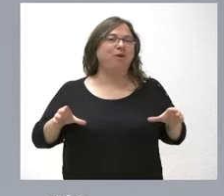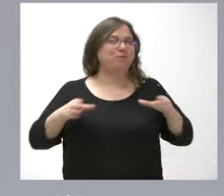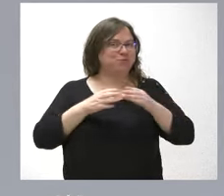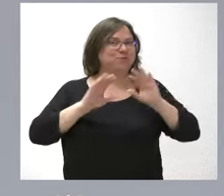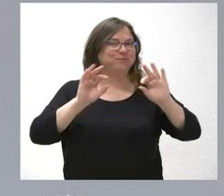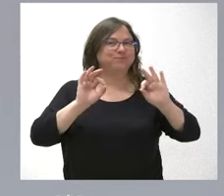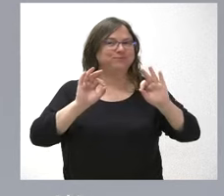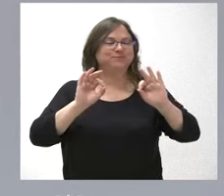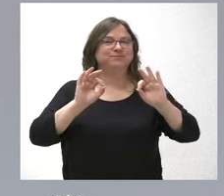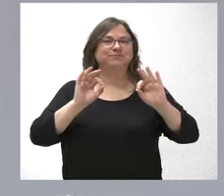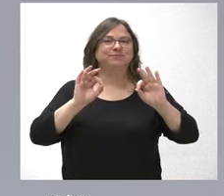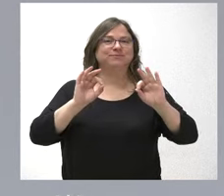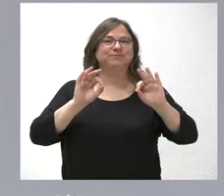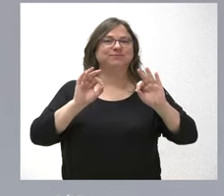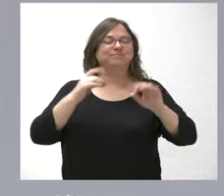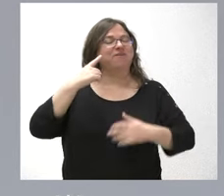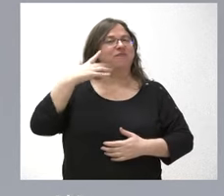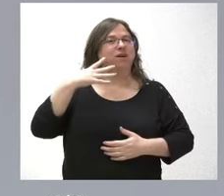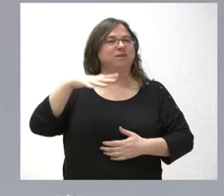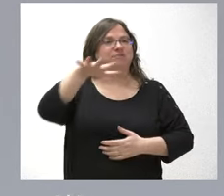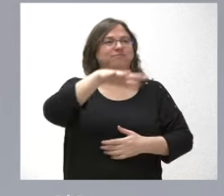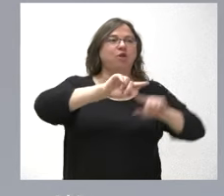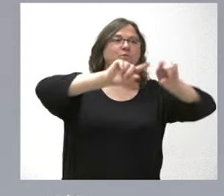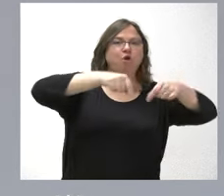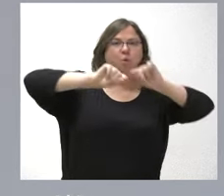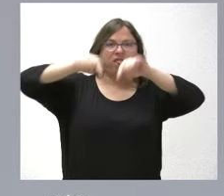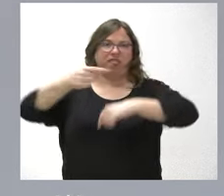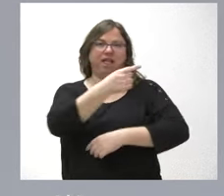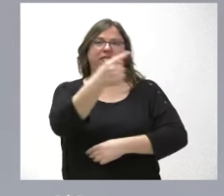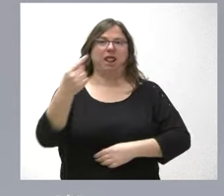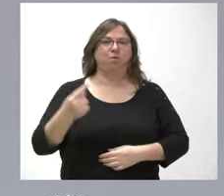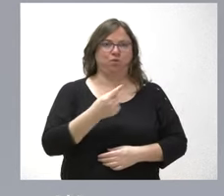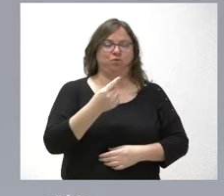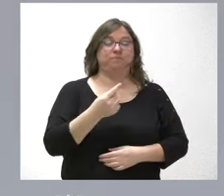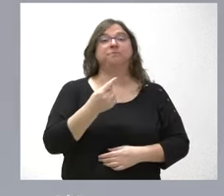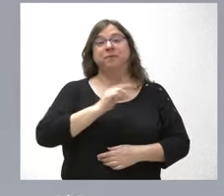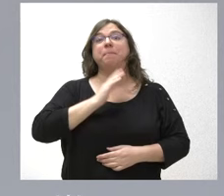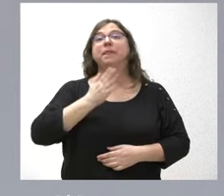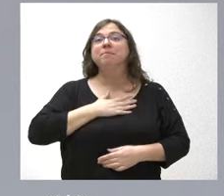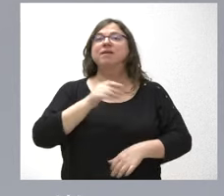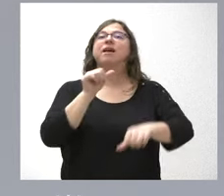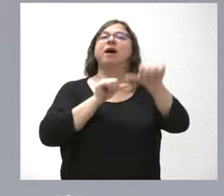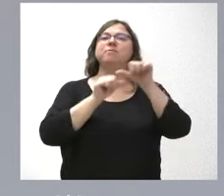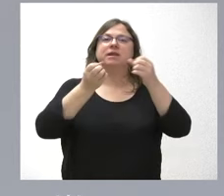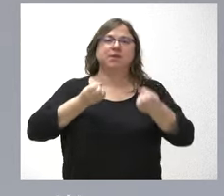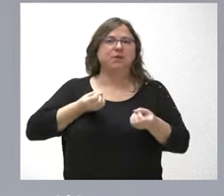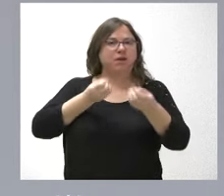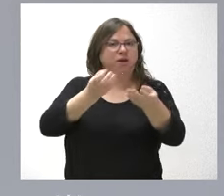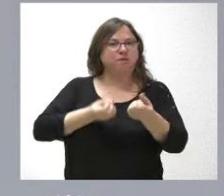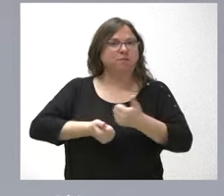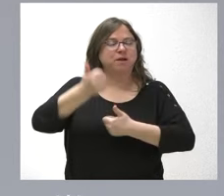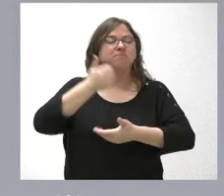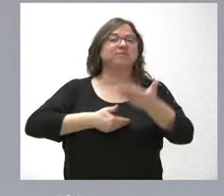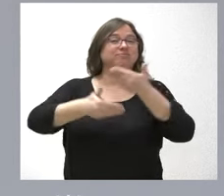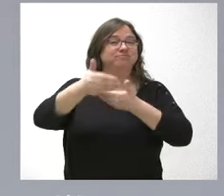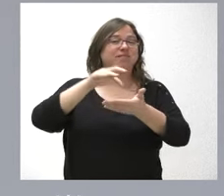que más conocidos en la respectiva provincia. De todo ello, a partir de mañana habrá información de cara a ese 23 de